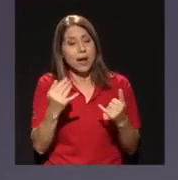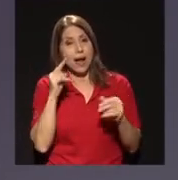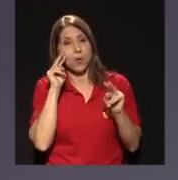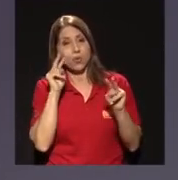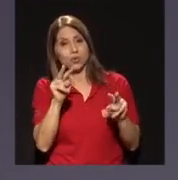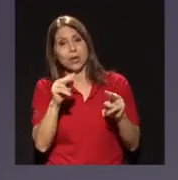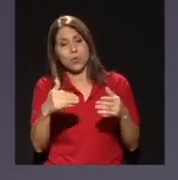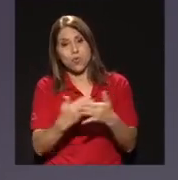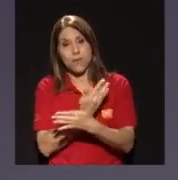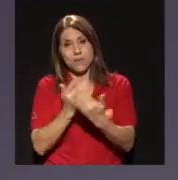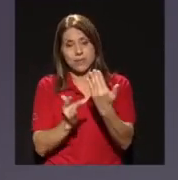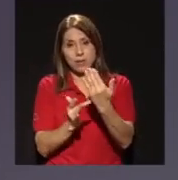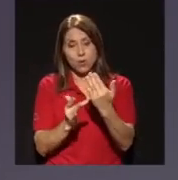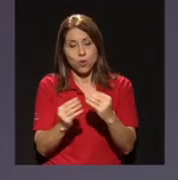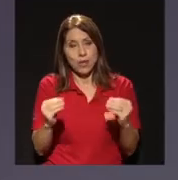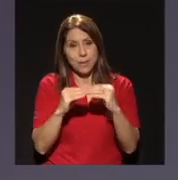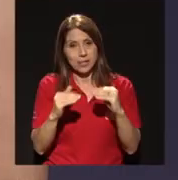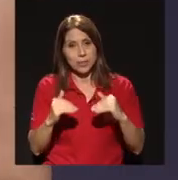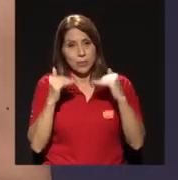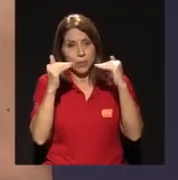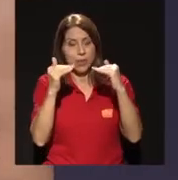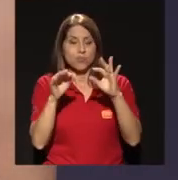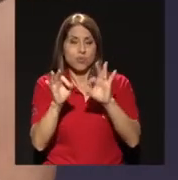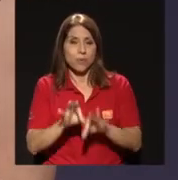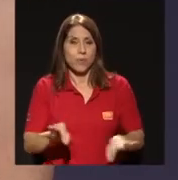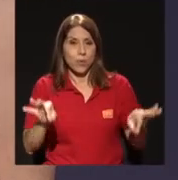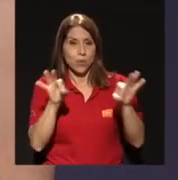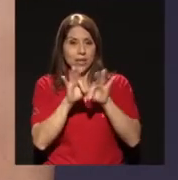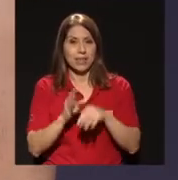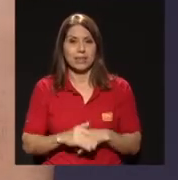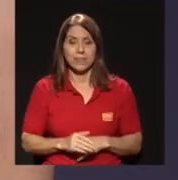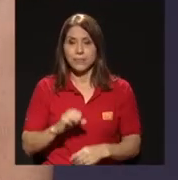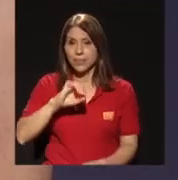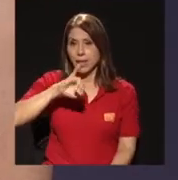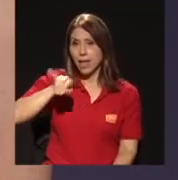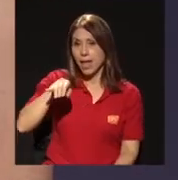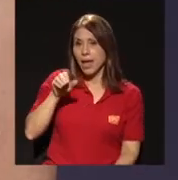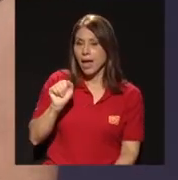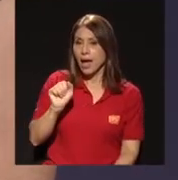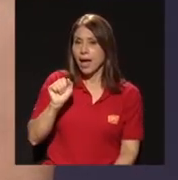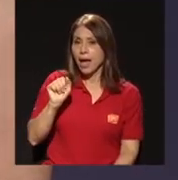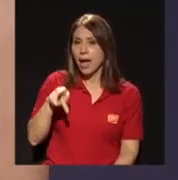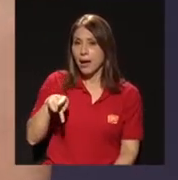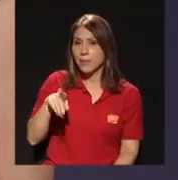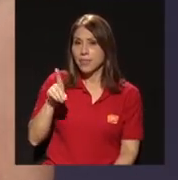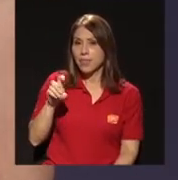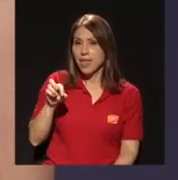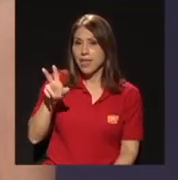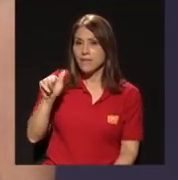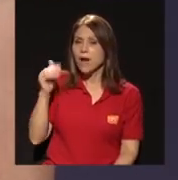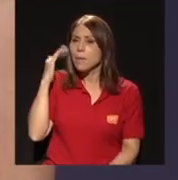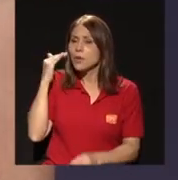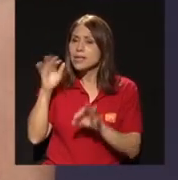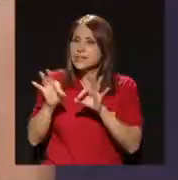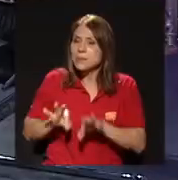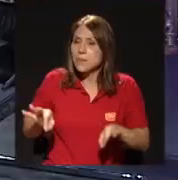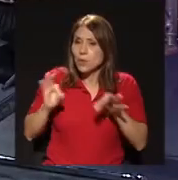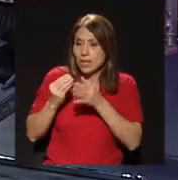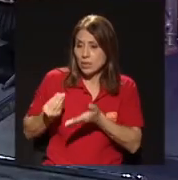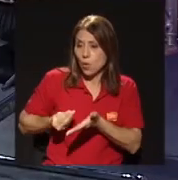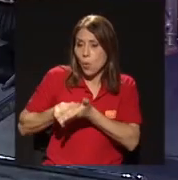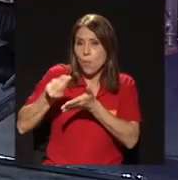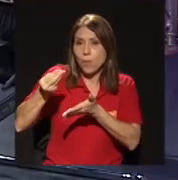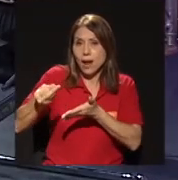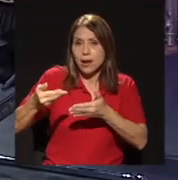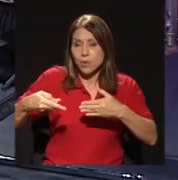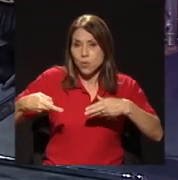mucho más importante la función. ¿Qué importancia tiene para Habdeba la adquisición de estas nuevas grúas? Bueno, siempre lo